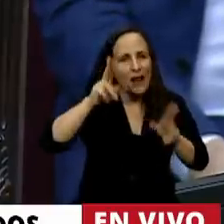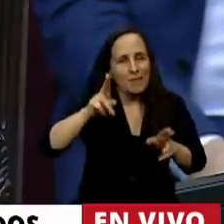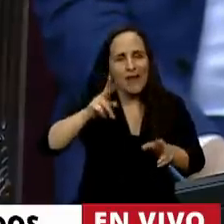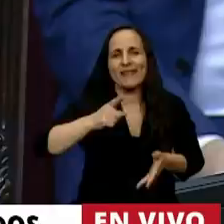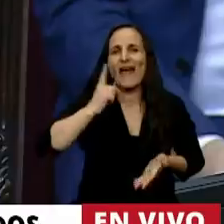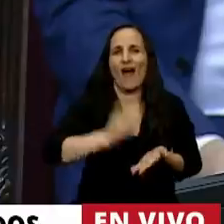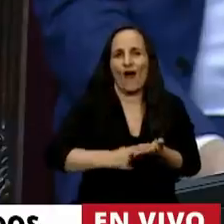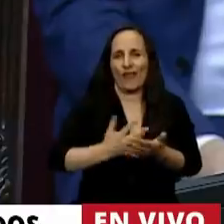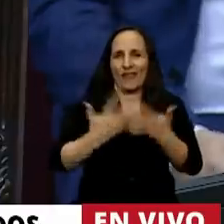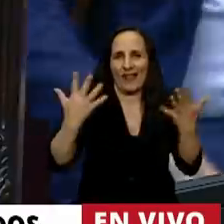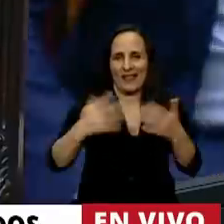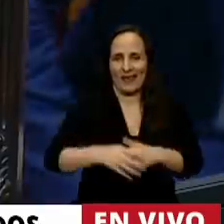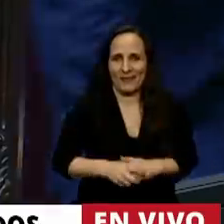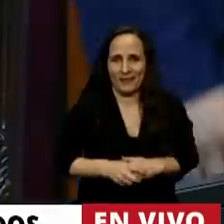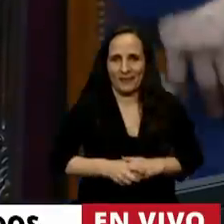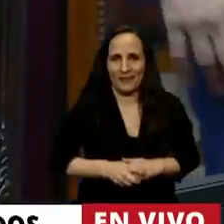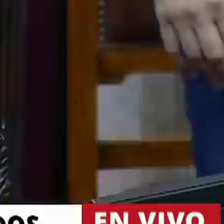día.